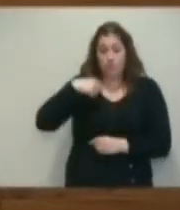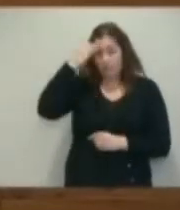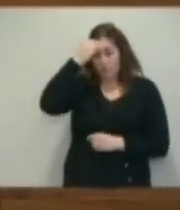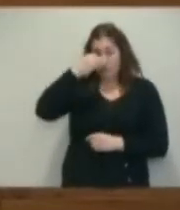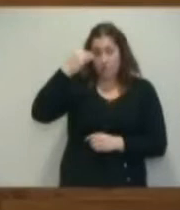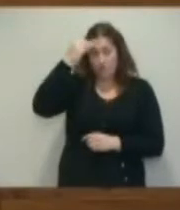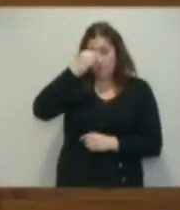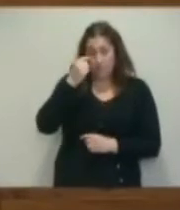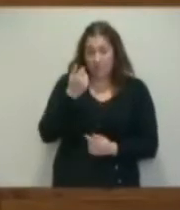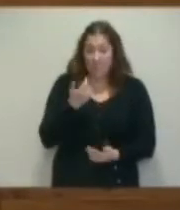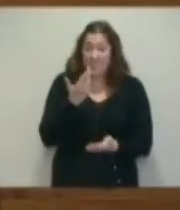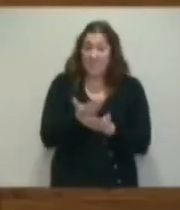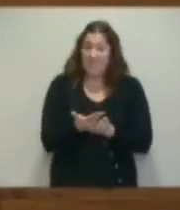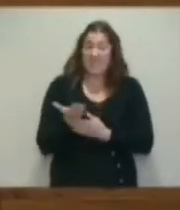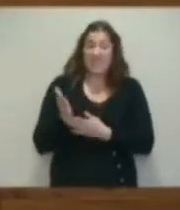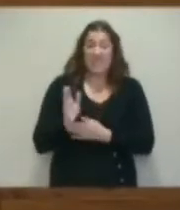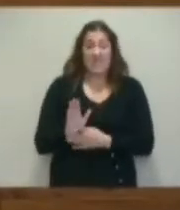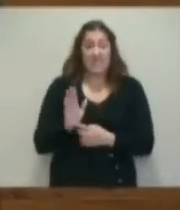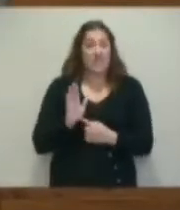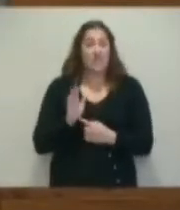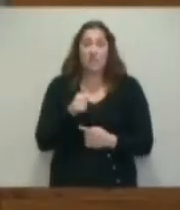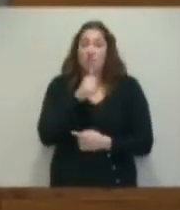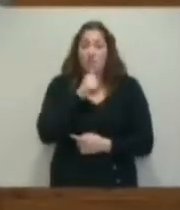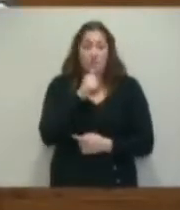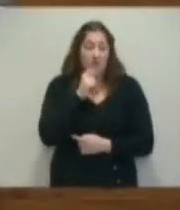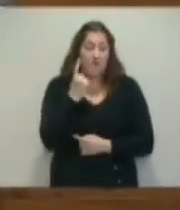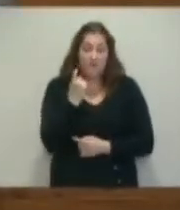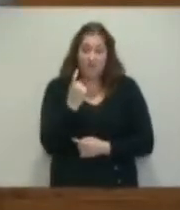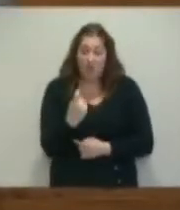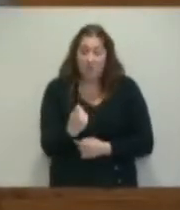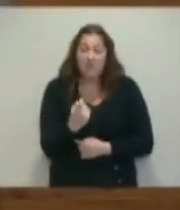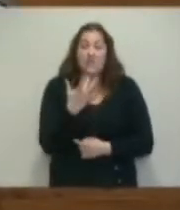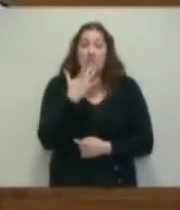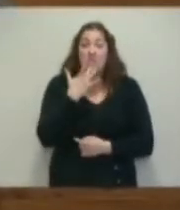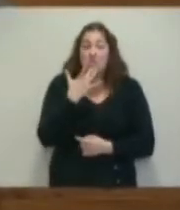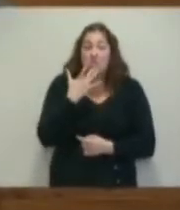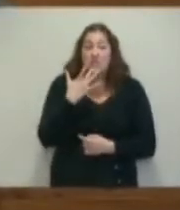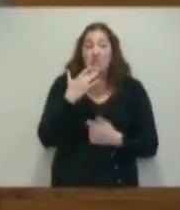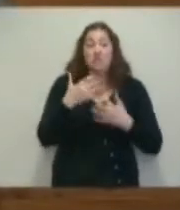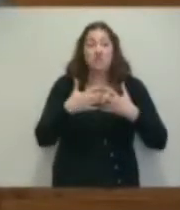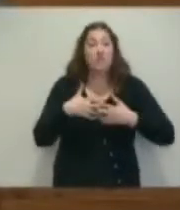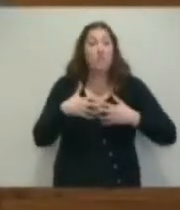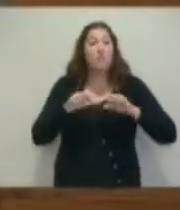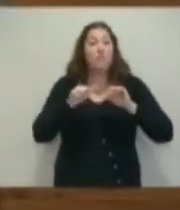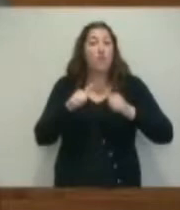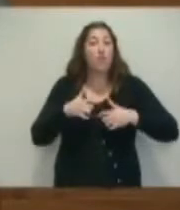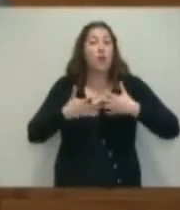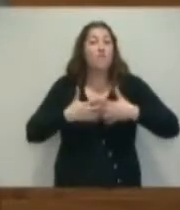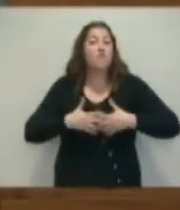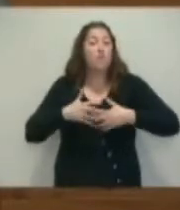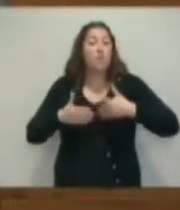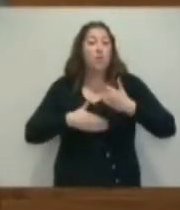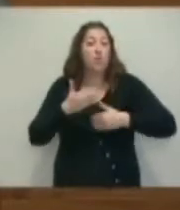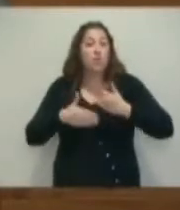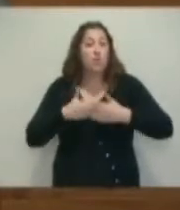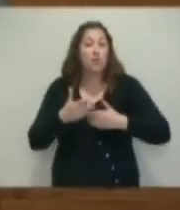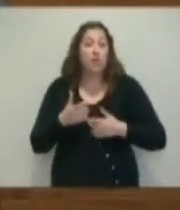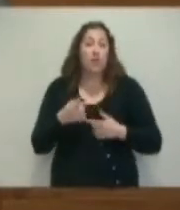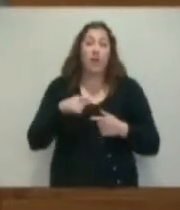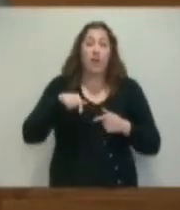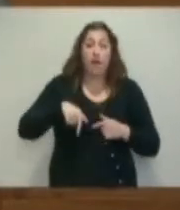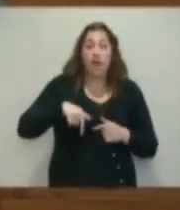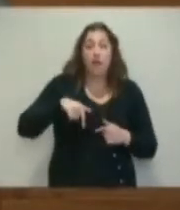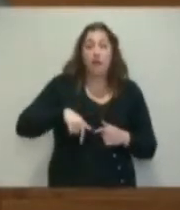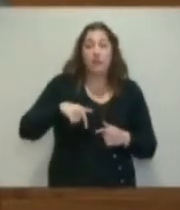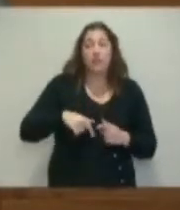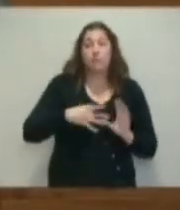los efectos de esta sentencia todavía están por determinar. Creemos que si nos atenemos a la mecánica parlamentaria, hoy aquí tendríamos que estar hablando de una moción